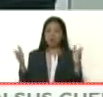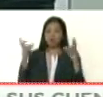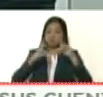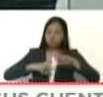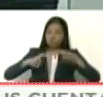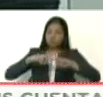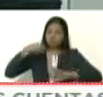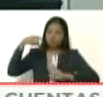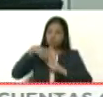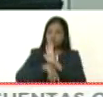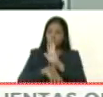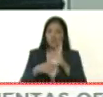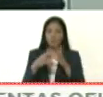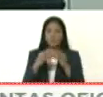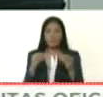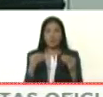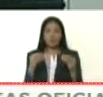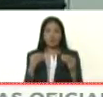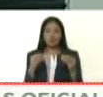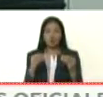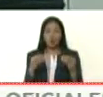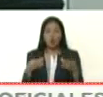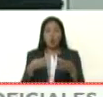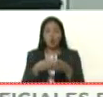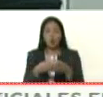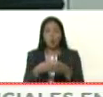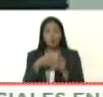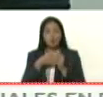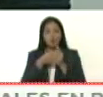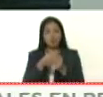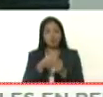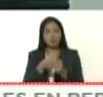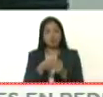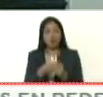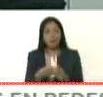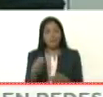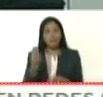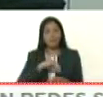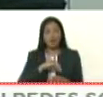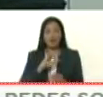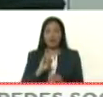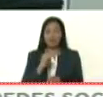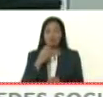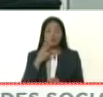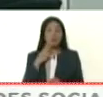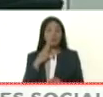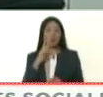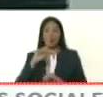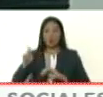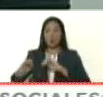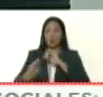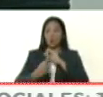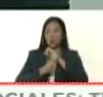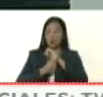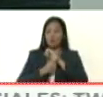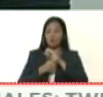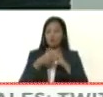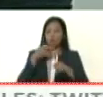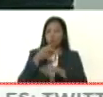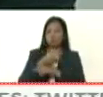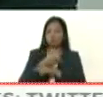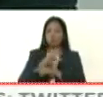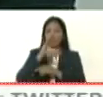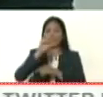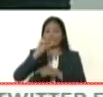hoc a la junta directiva espuria que Juan Guaidó nombró en la empresa Citgo